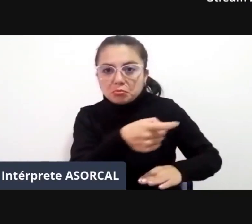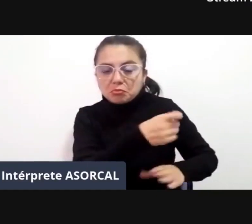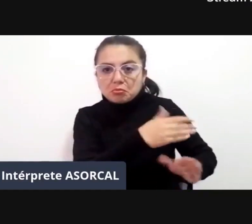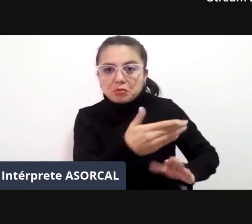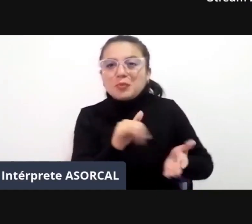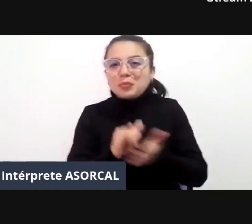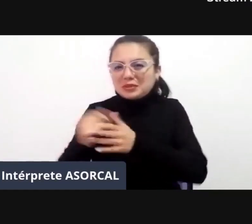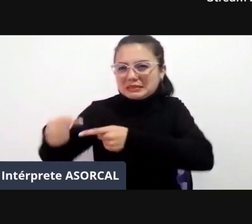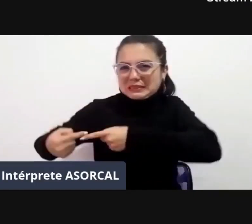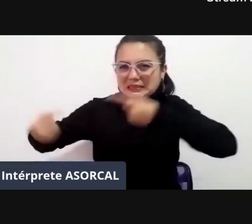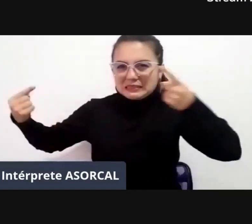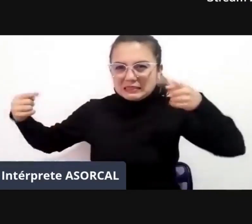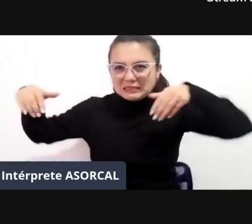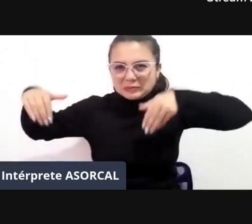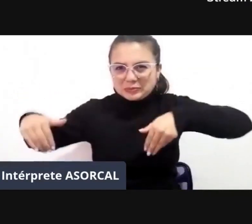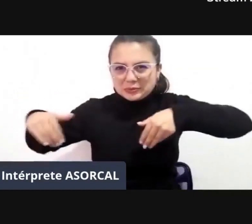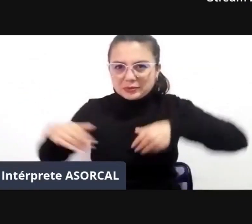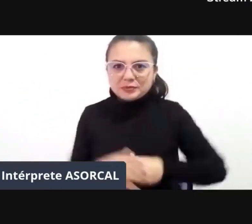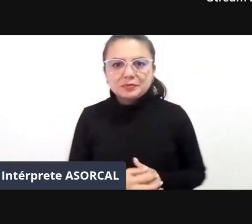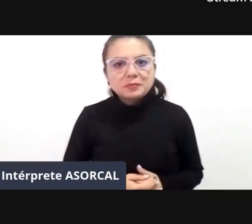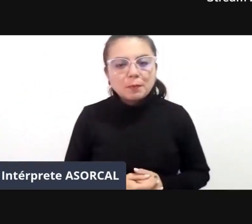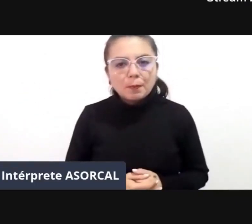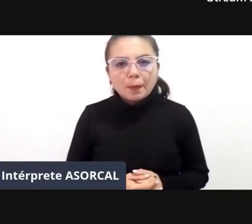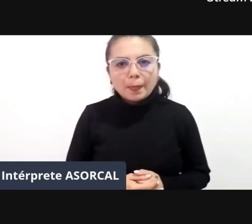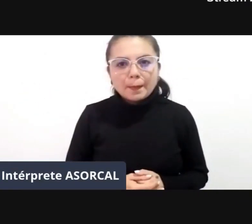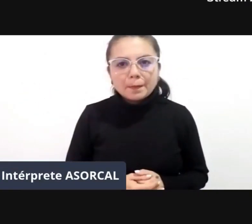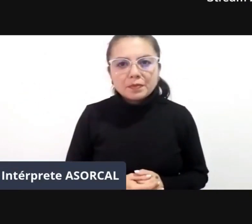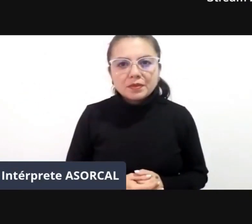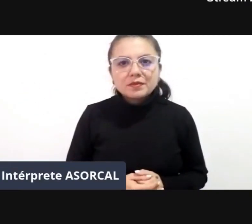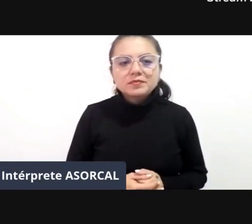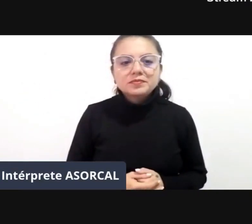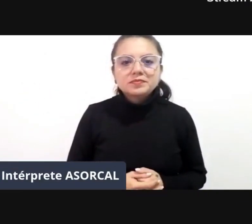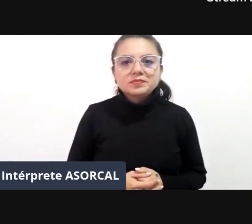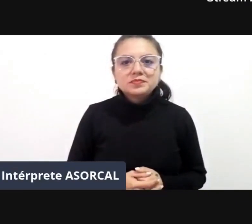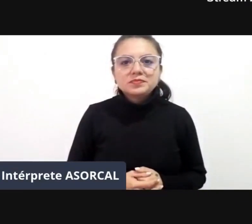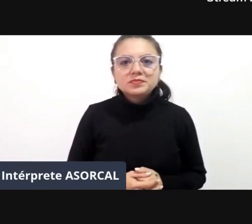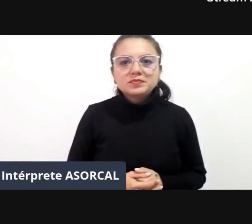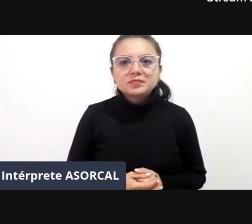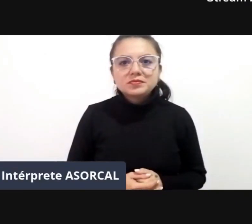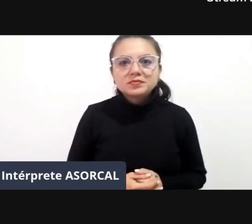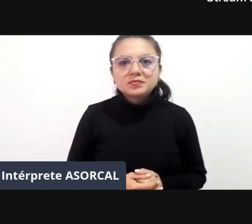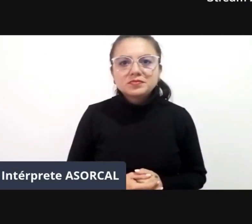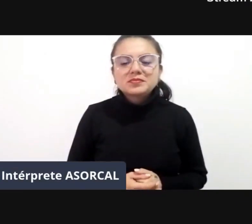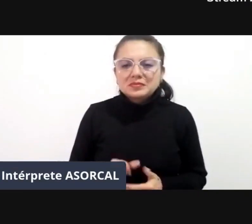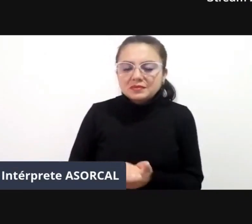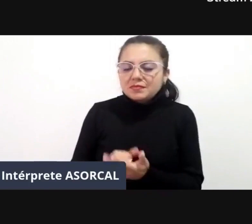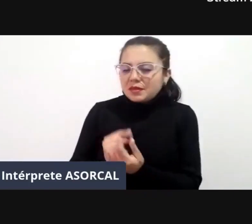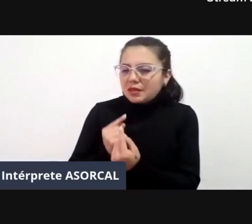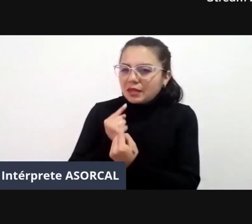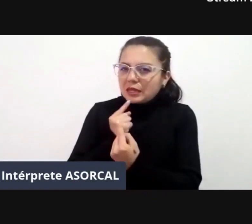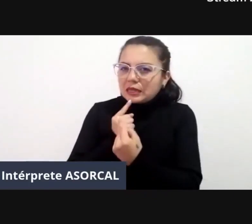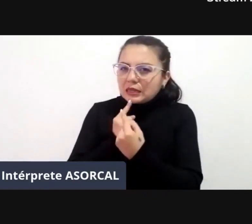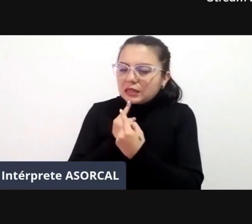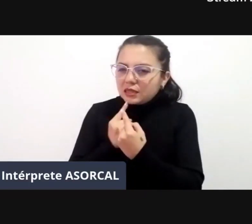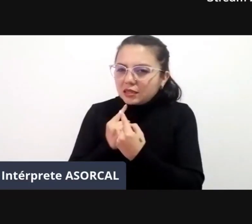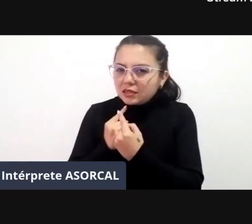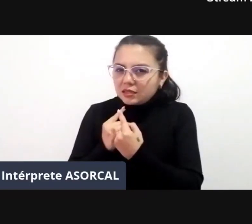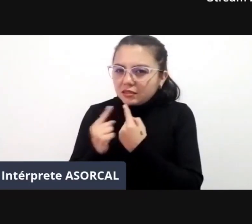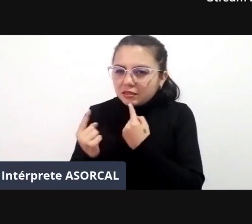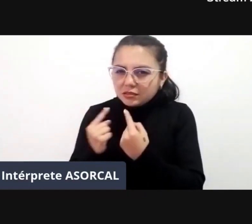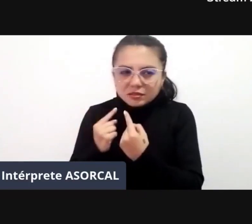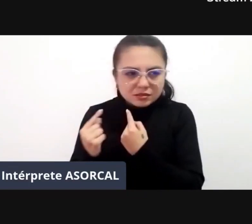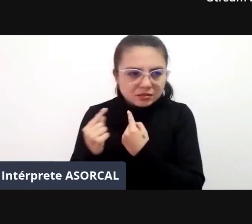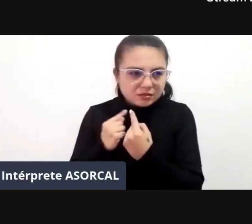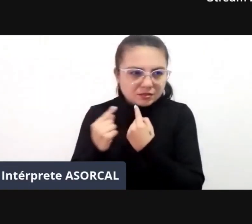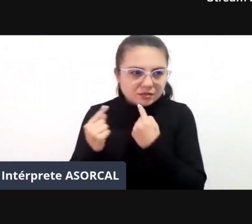buscó insistentemente el diálogo con los hechos de la historia y con la sociedad de su tiempo. Los temas recurrentes de